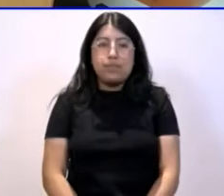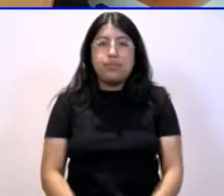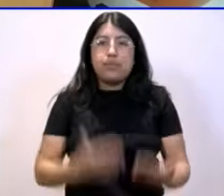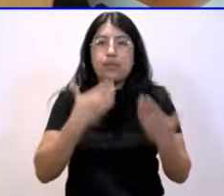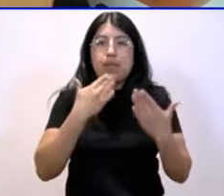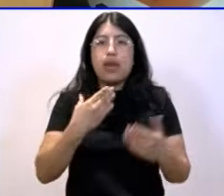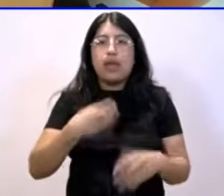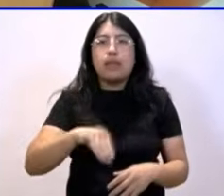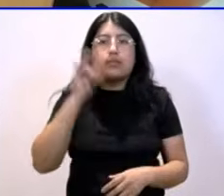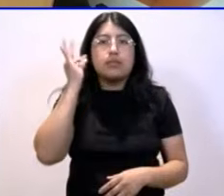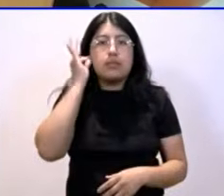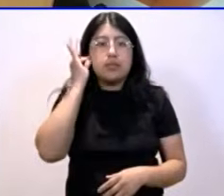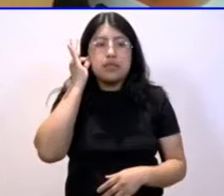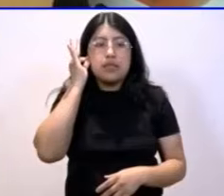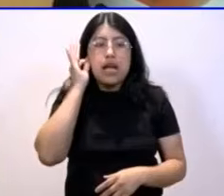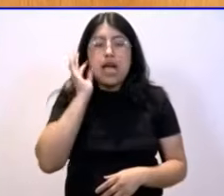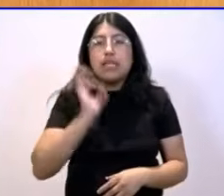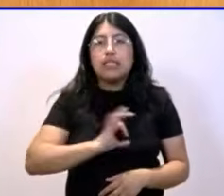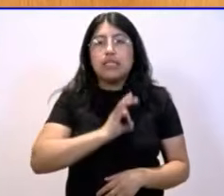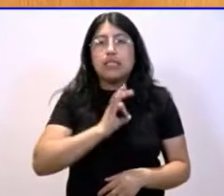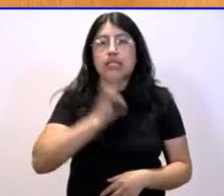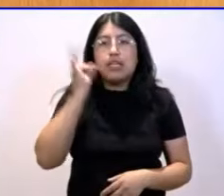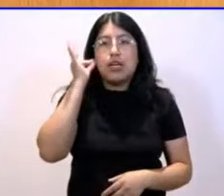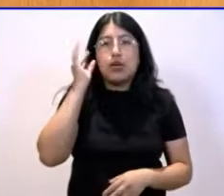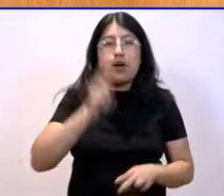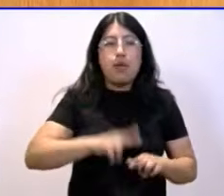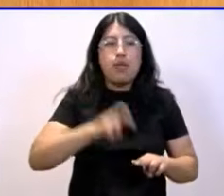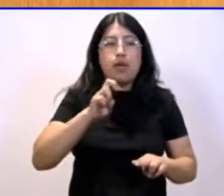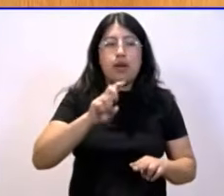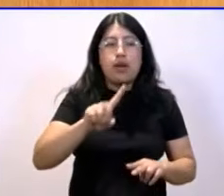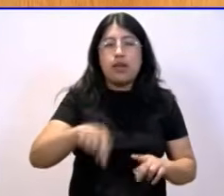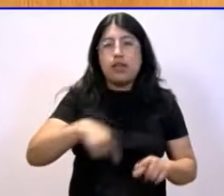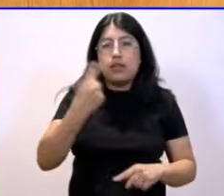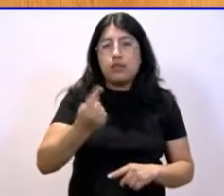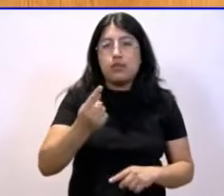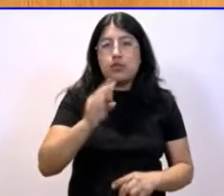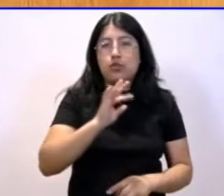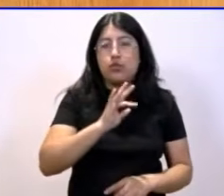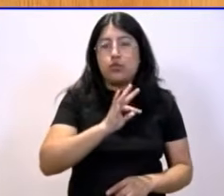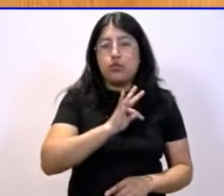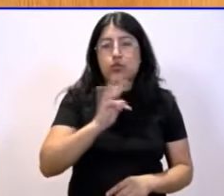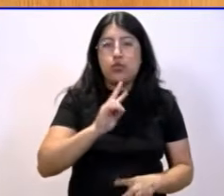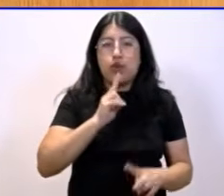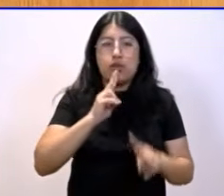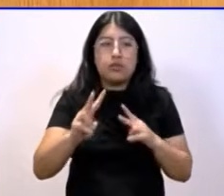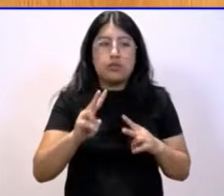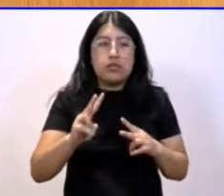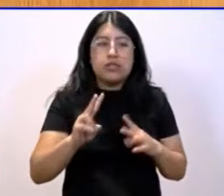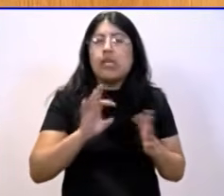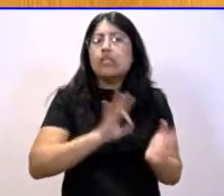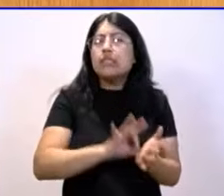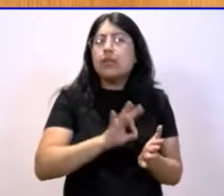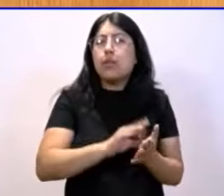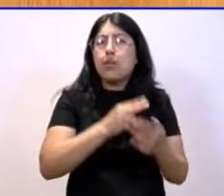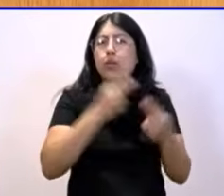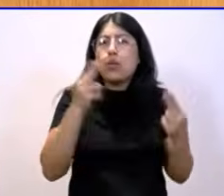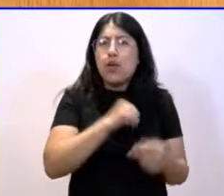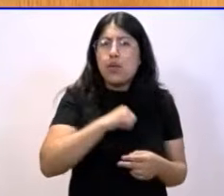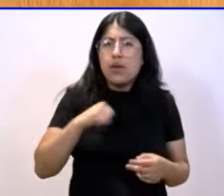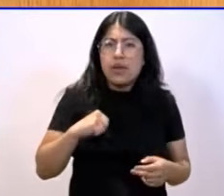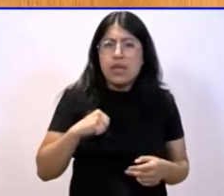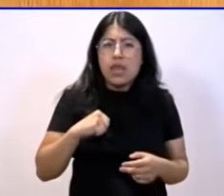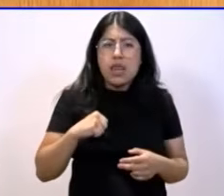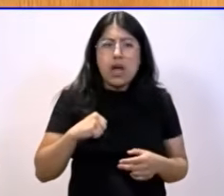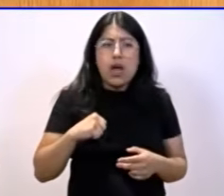Gracias, señora presidenta. Señora Moreno, si no le parece mal, como luego tenemos un turno de réplica, me indica qué servicio público hemos privatizado en esta legislatura